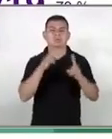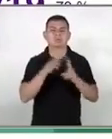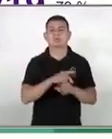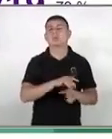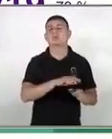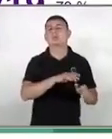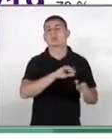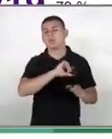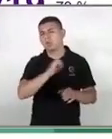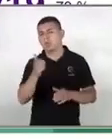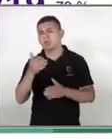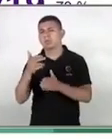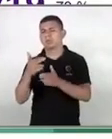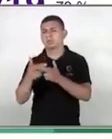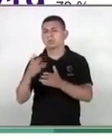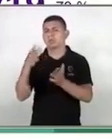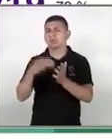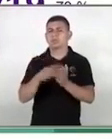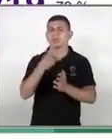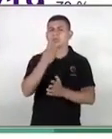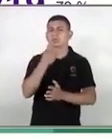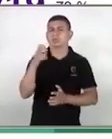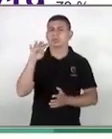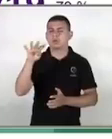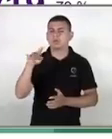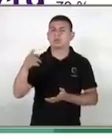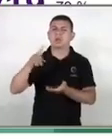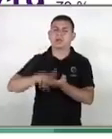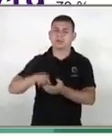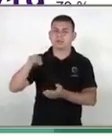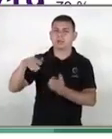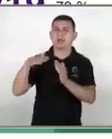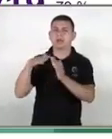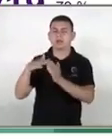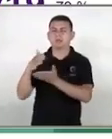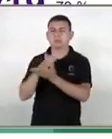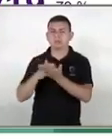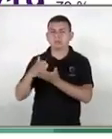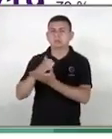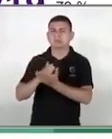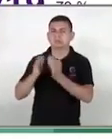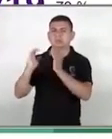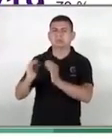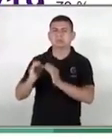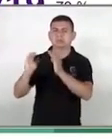que el restante, 3.219, han sido manejados de manera